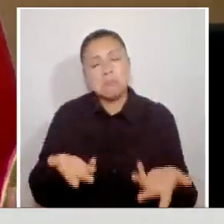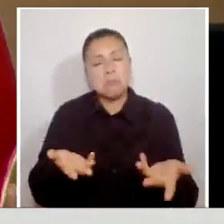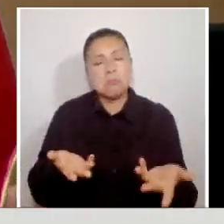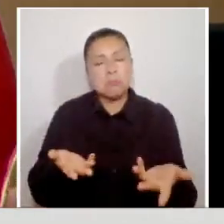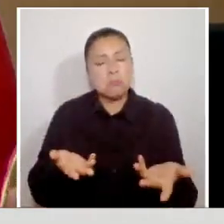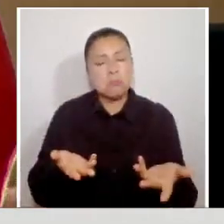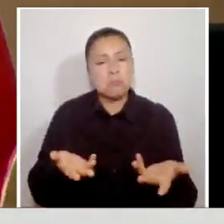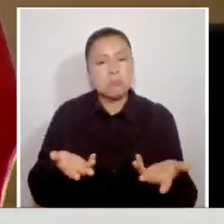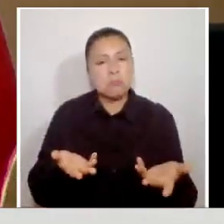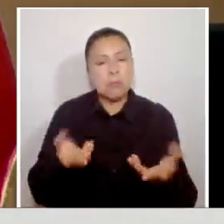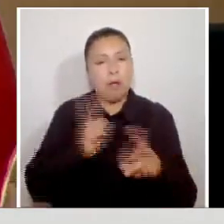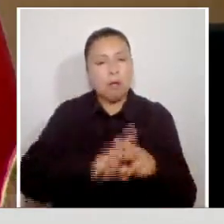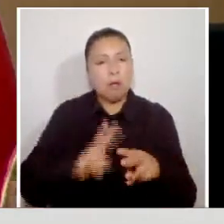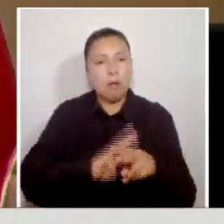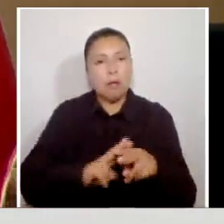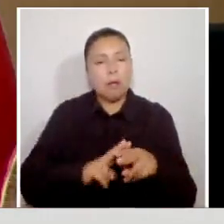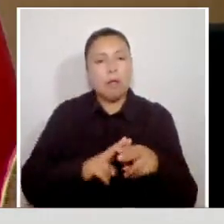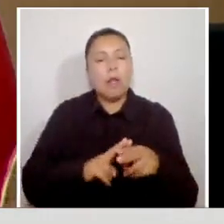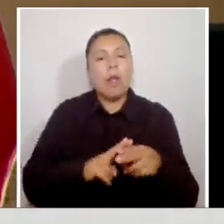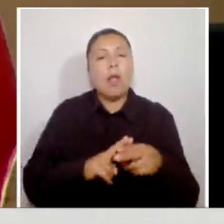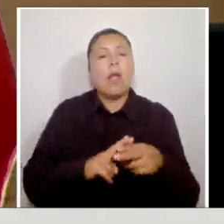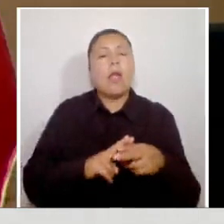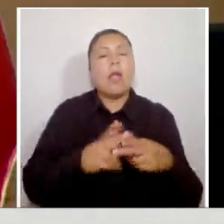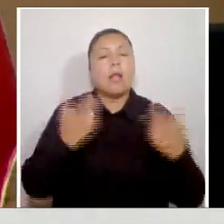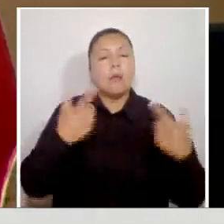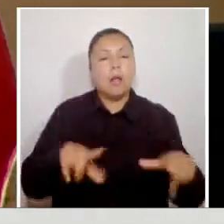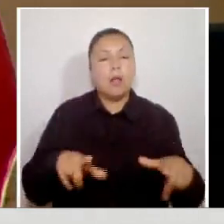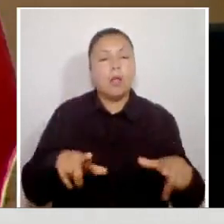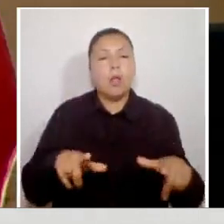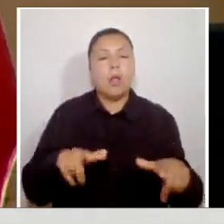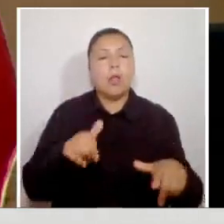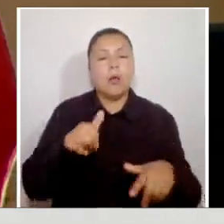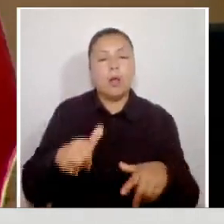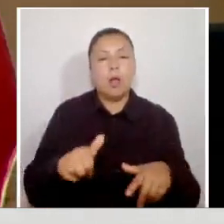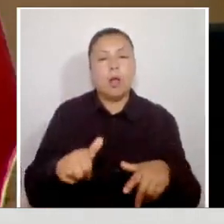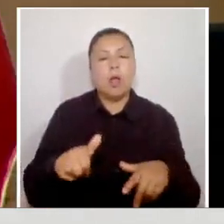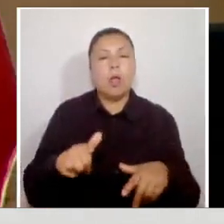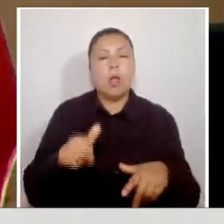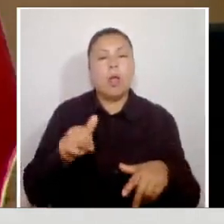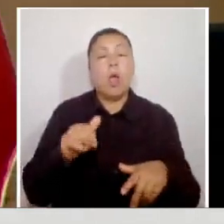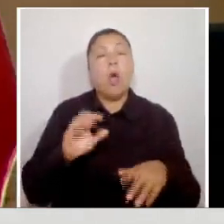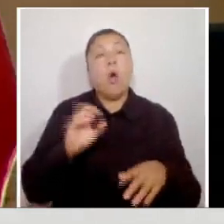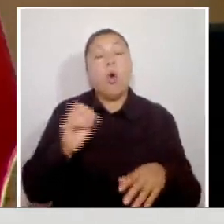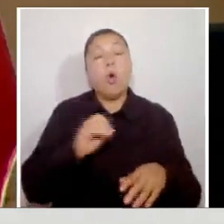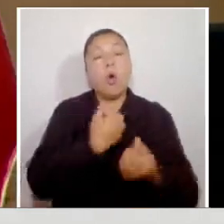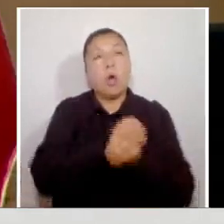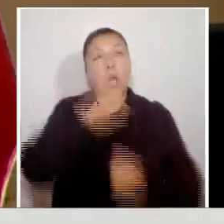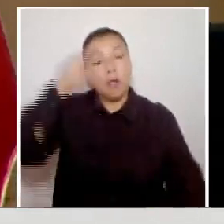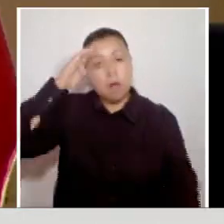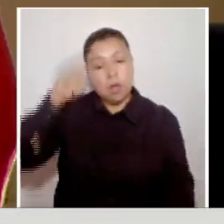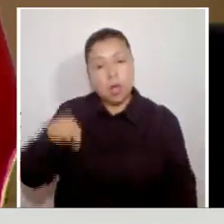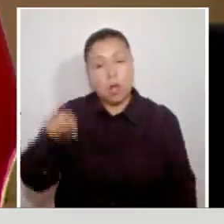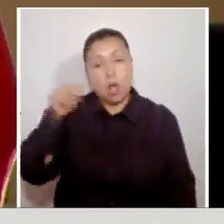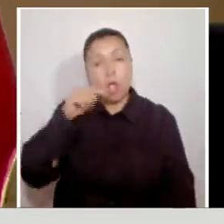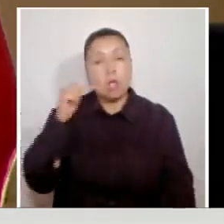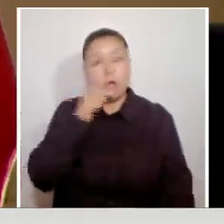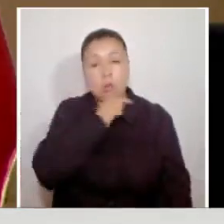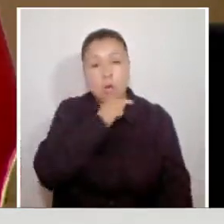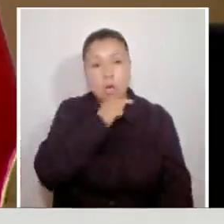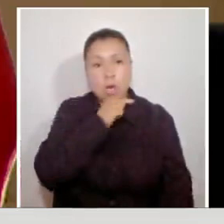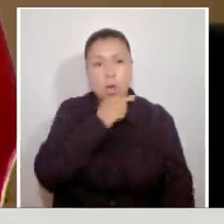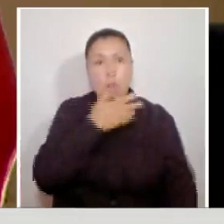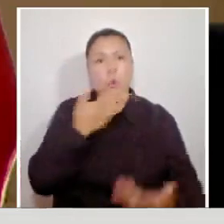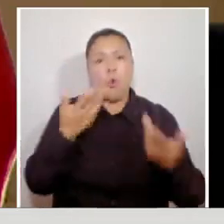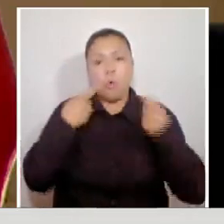ha realizado la dirección general de movilización o en su defecto carabinero Aquí vemos un ejemplo de cómo se malgastan los